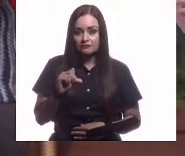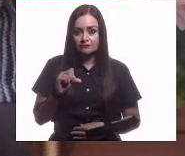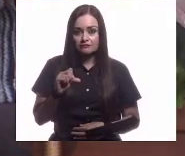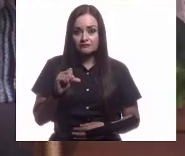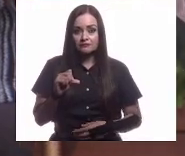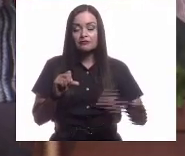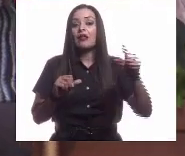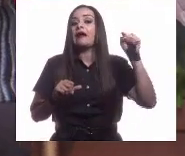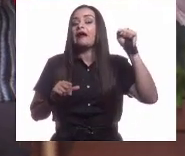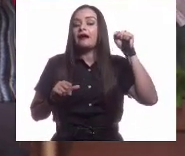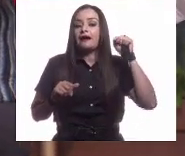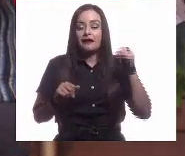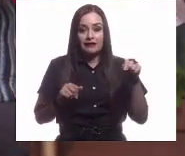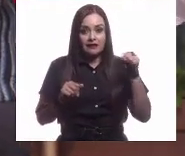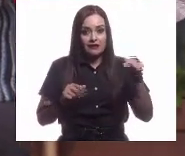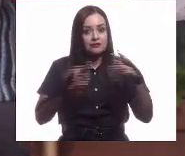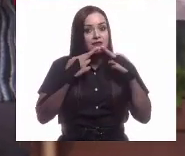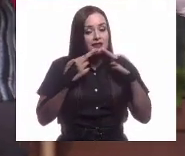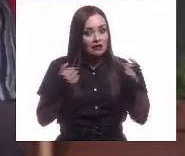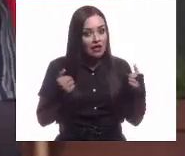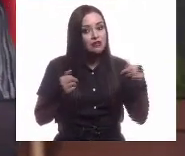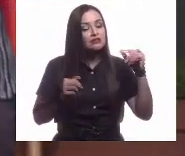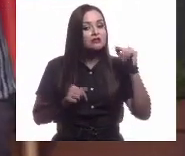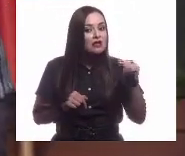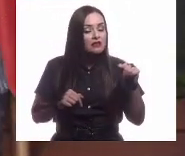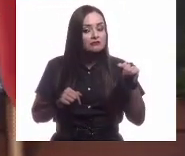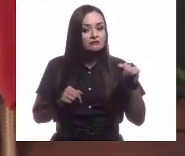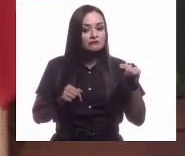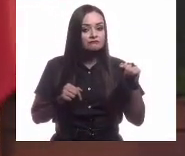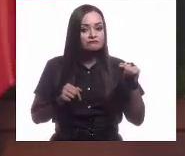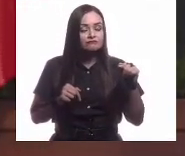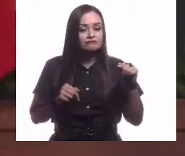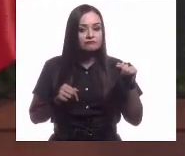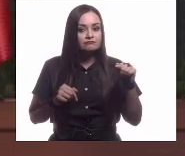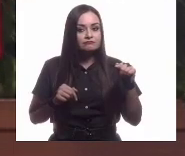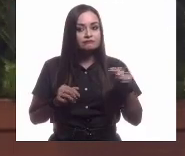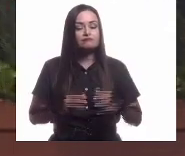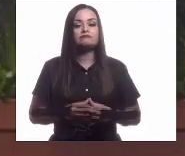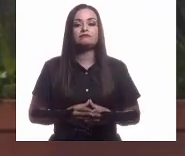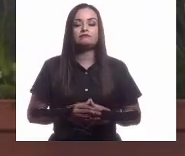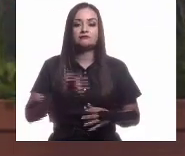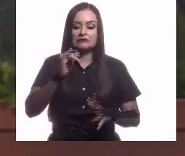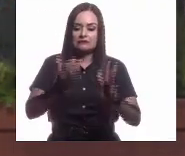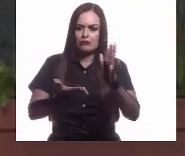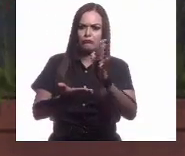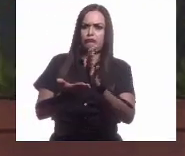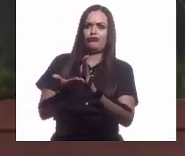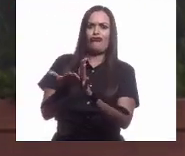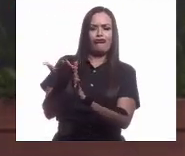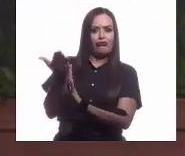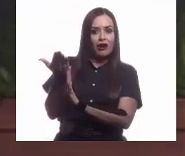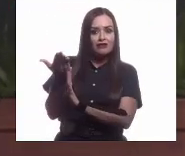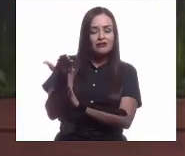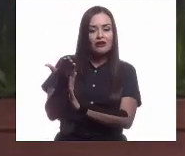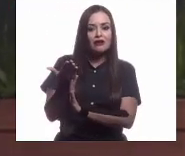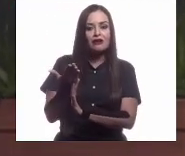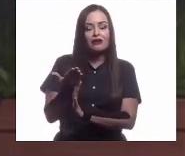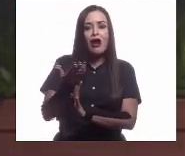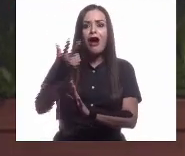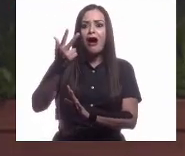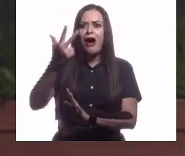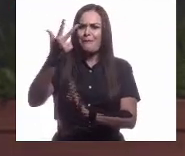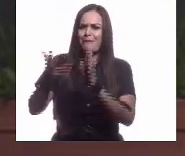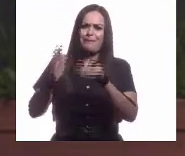a estos rancheros de la greñuda, han incrementado su capacidad de producción